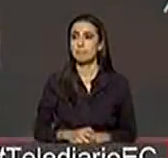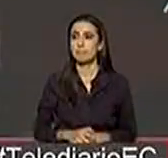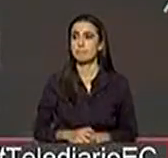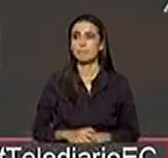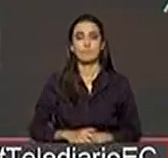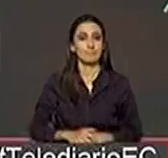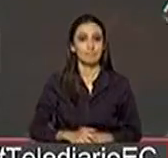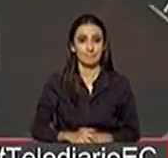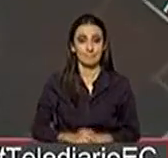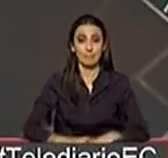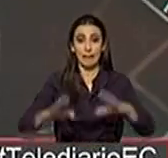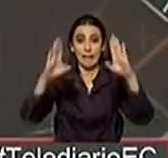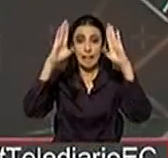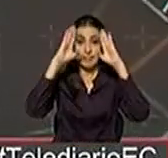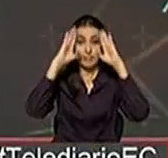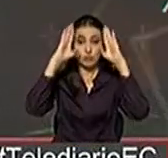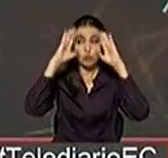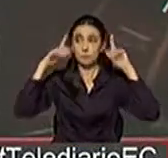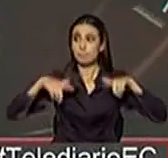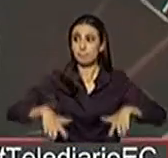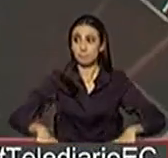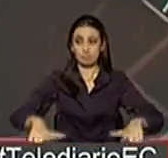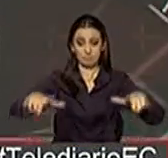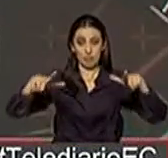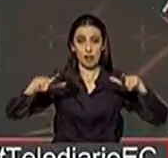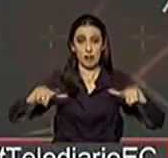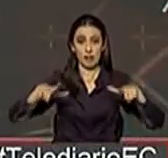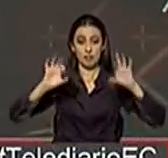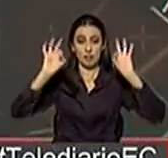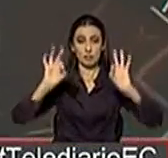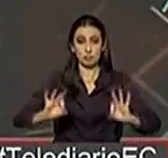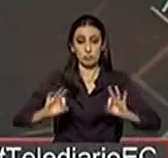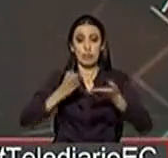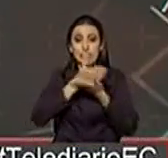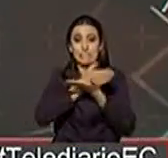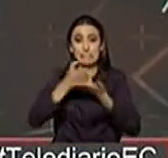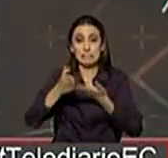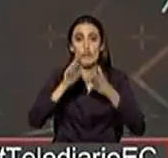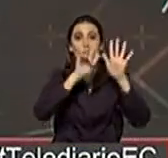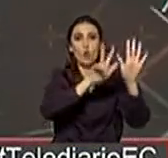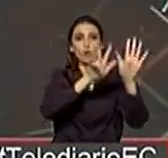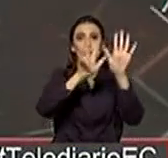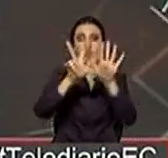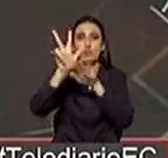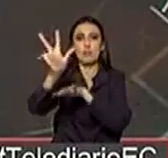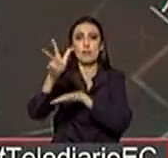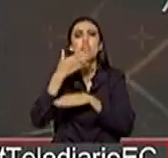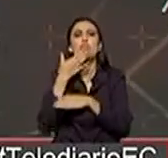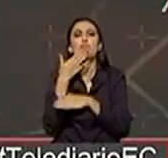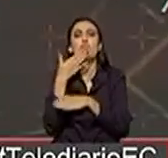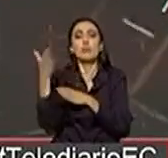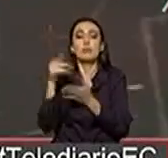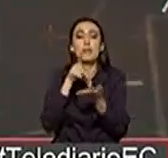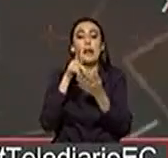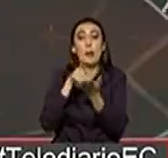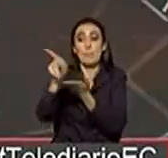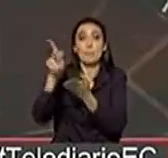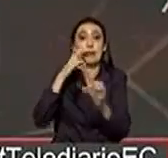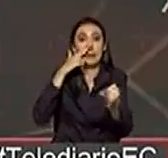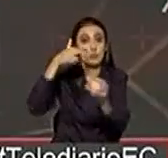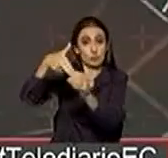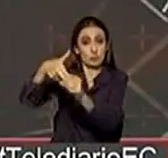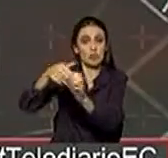presté atención el primer mandatario dejó sin efecto el decreto 883 en el que se eliminó los subsidios a los combustibles